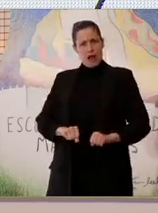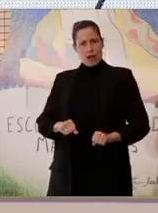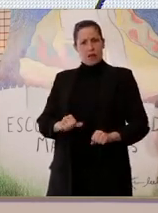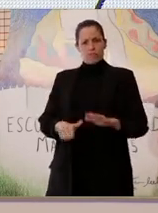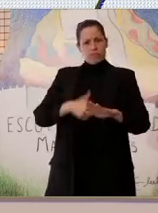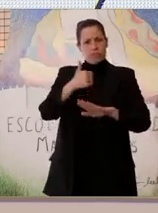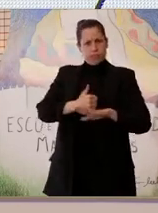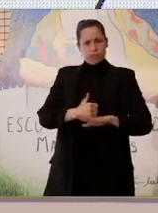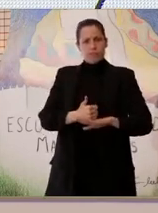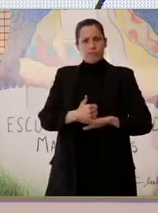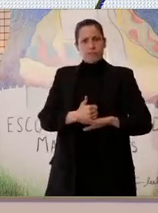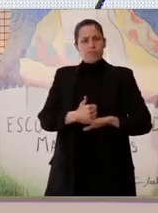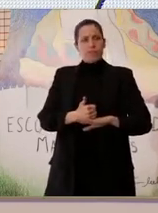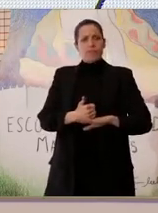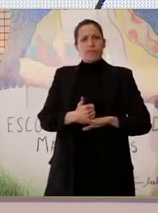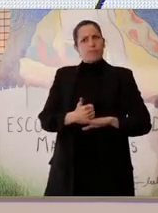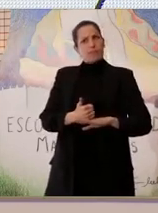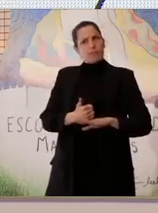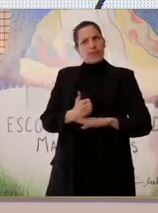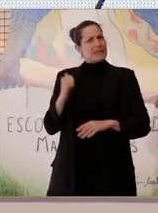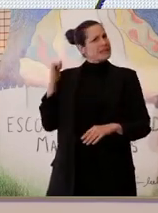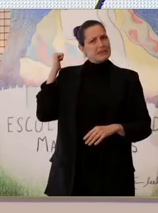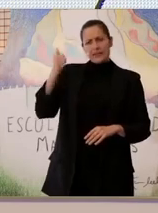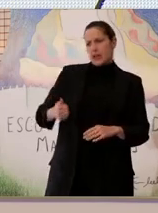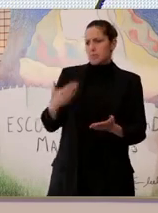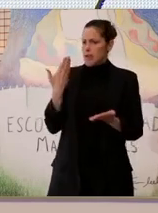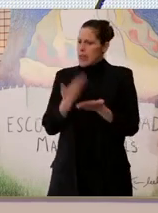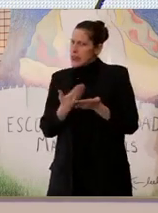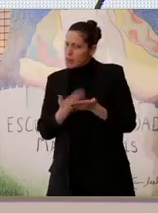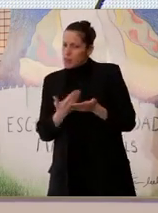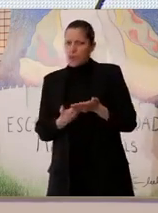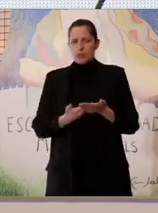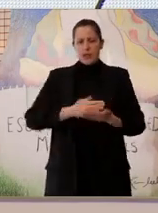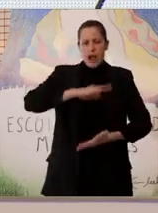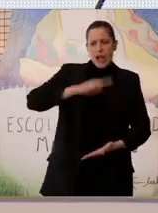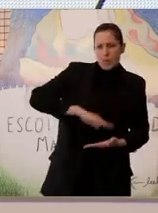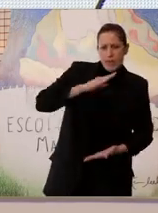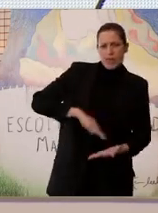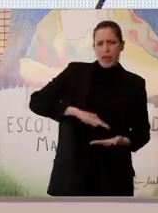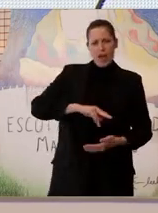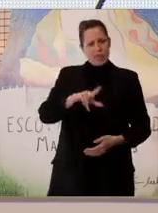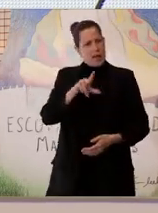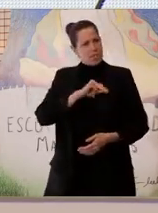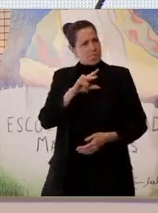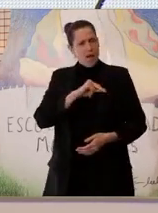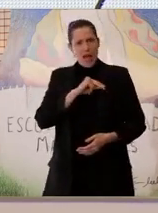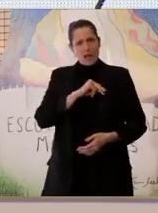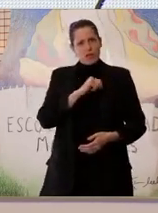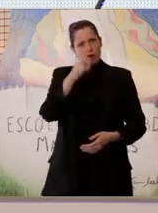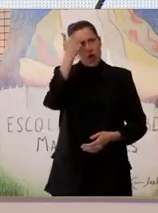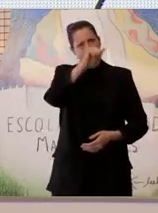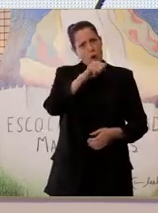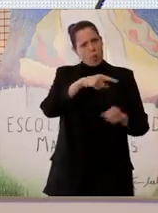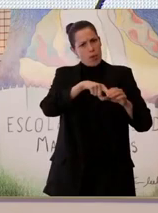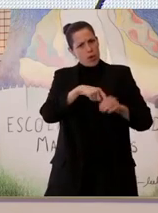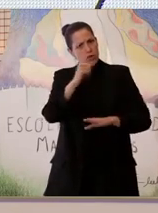hemos demostrado siempre al menos igualdad en capacidad y en méritos que los otros compañeros que sí accedieron a esos cargos